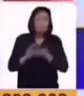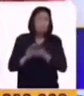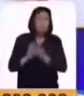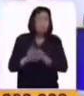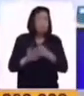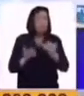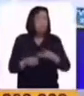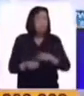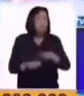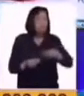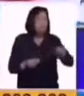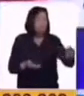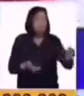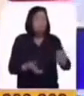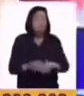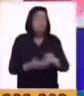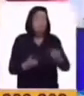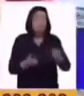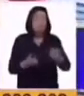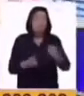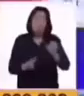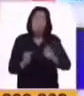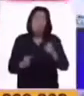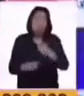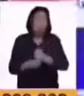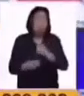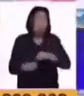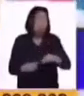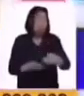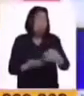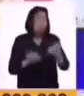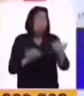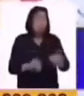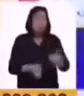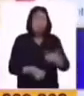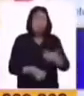almacenado y que está distribuyendo con el personal de salud que ahora está inoculando la vacuna.